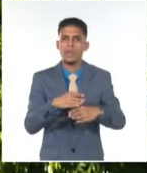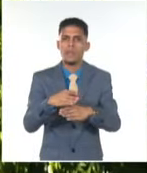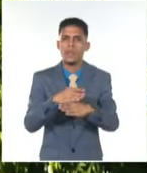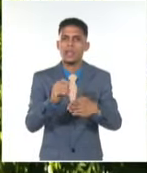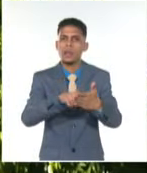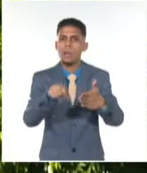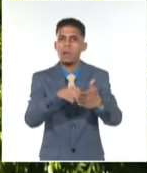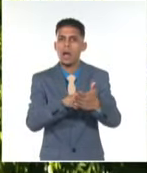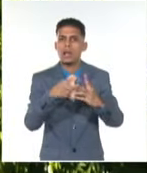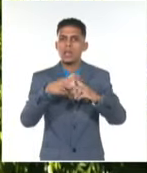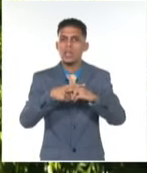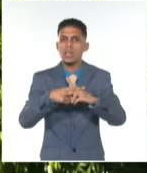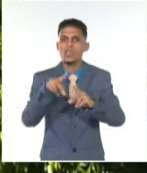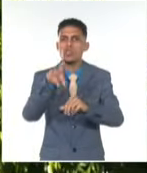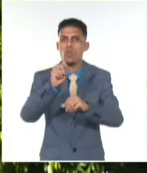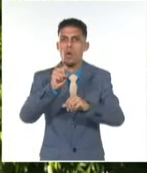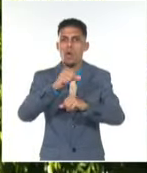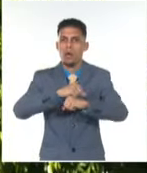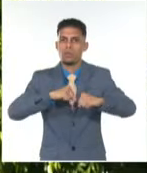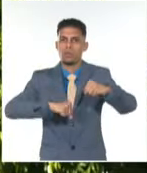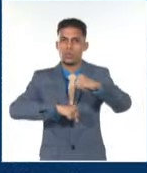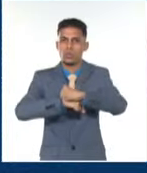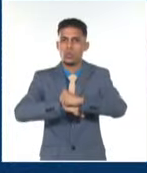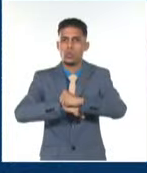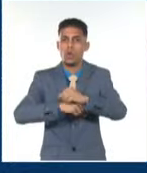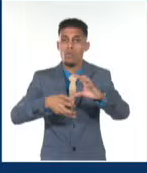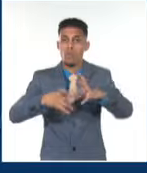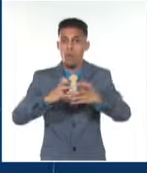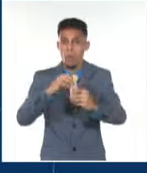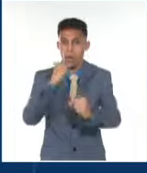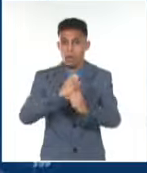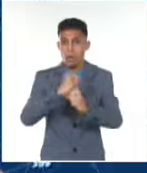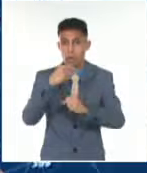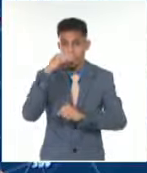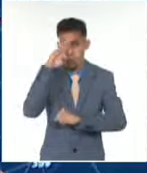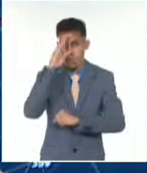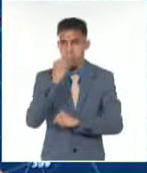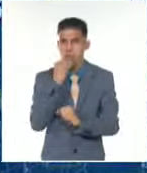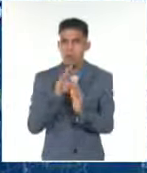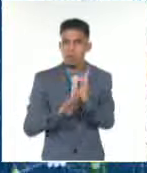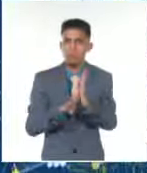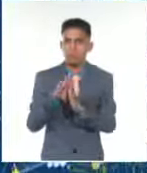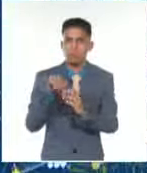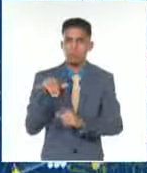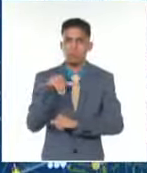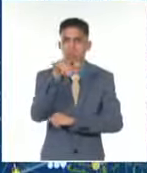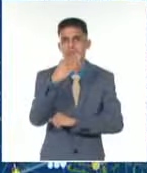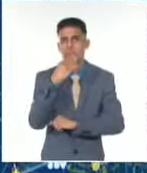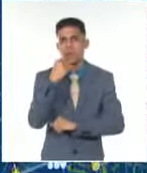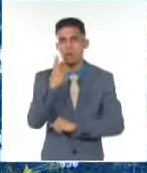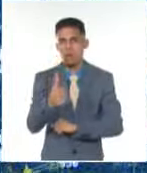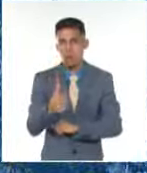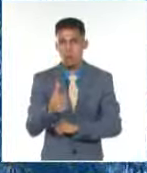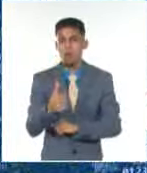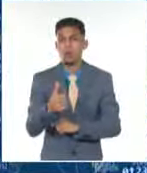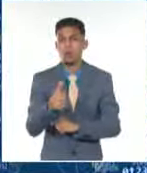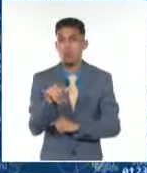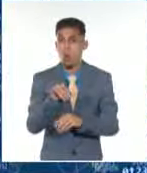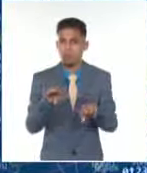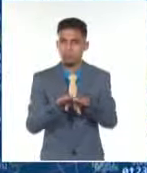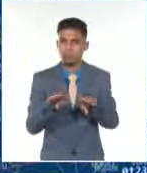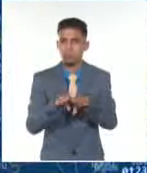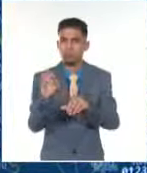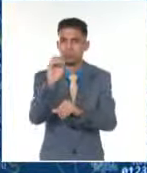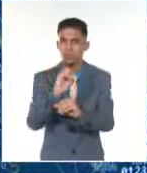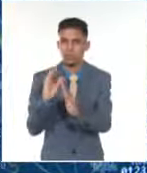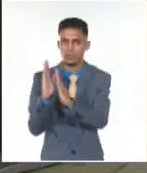del Estado y gobierno cubano, junto a entidades del sector, para avanzar en una aviación mejor, más sostenible,